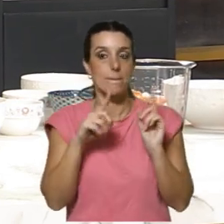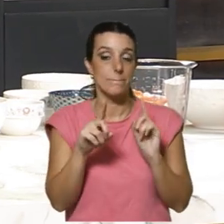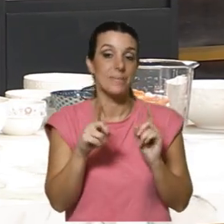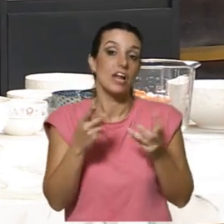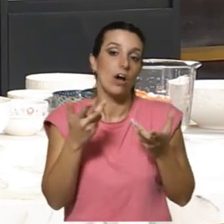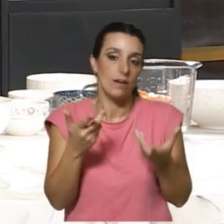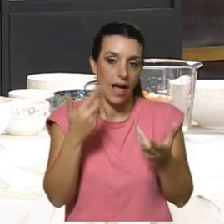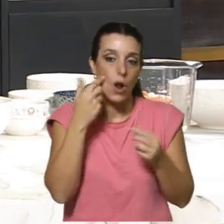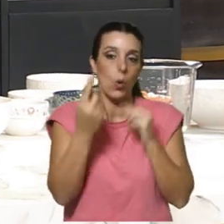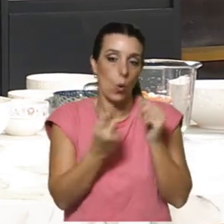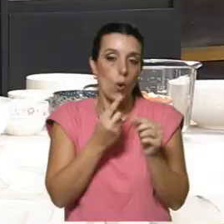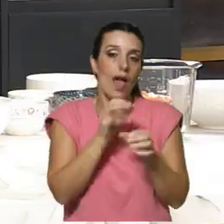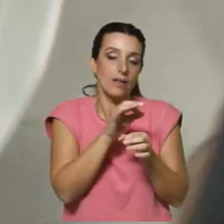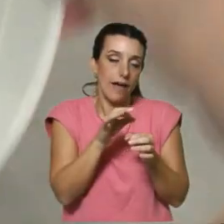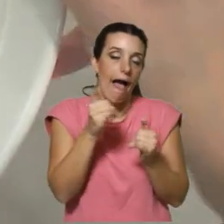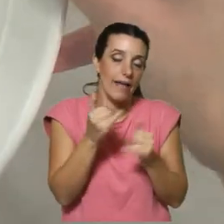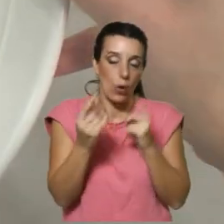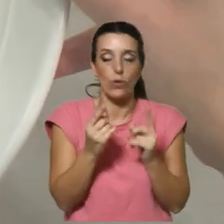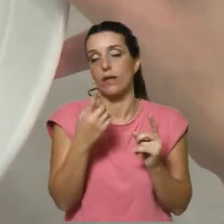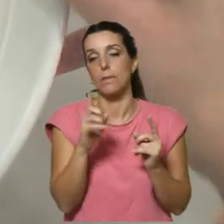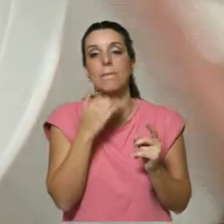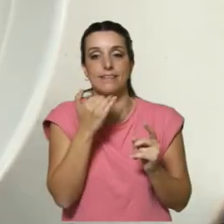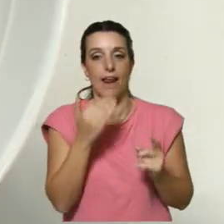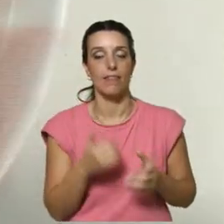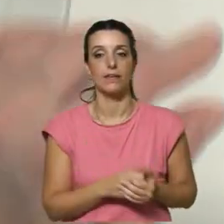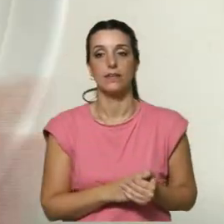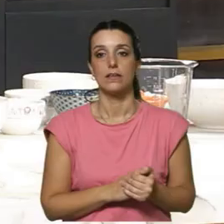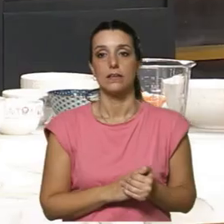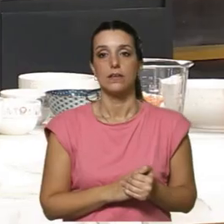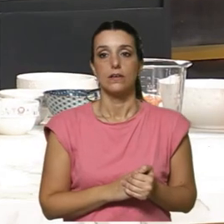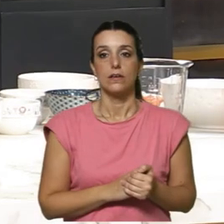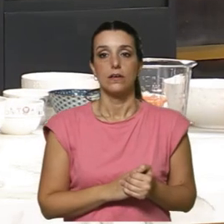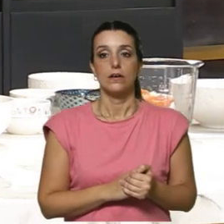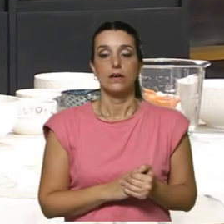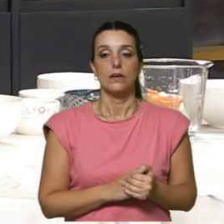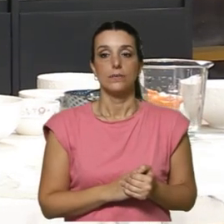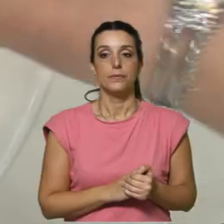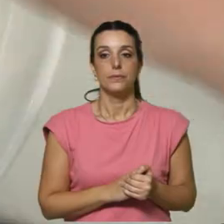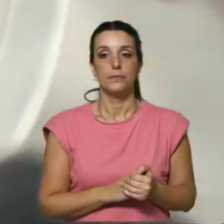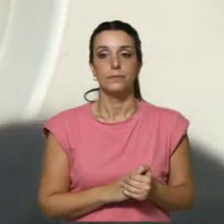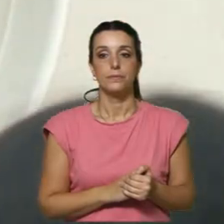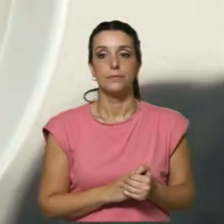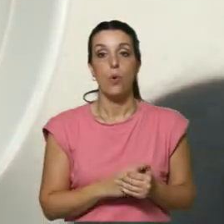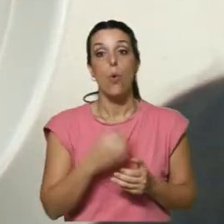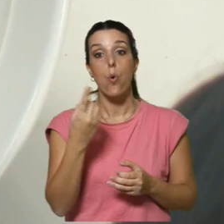ves las mías, algunas burbujitas tienen. Ya, vamos mezclando y acá tenemos las claras. Vamos con una.